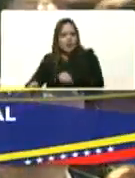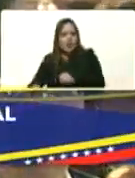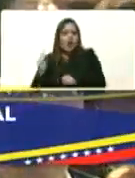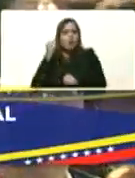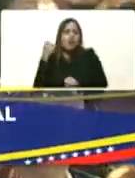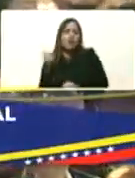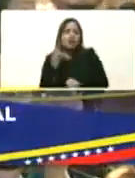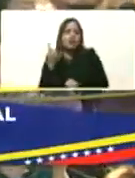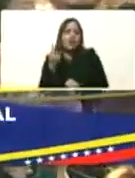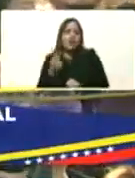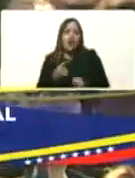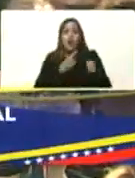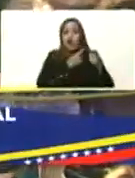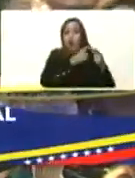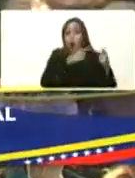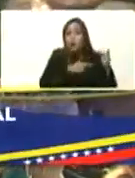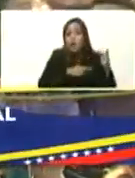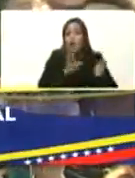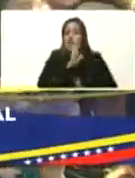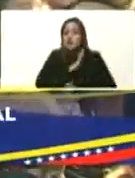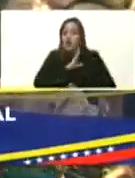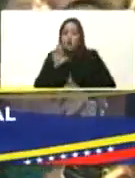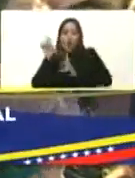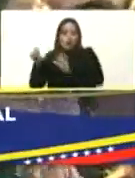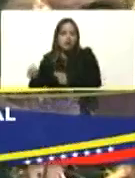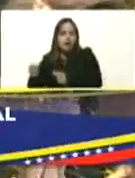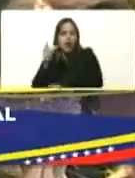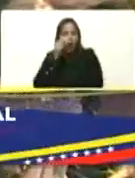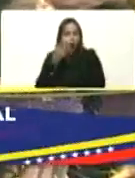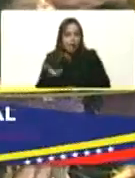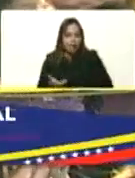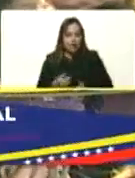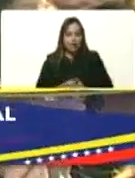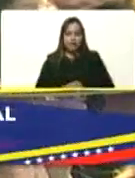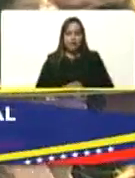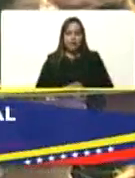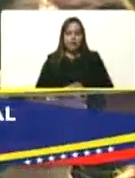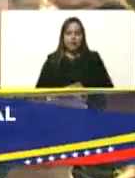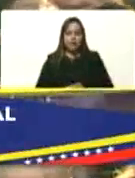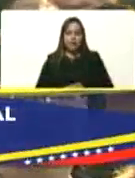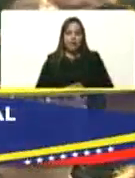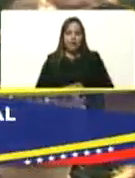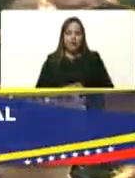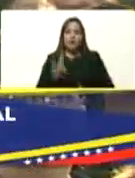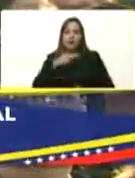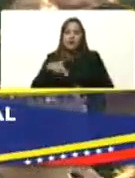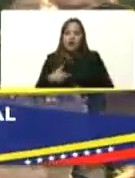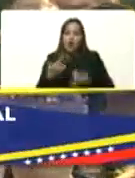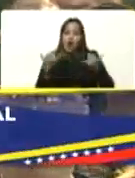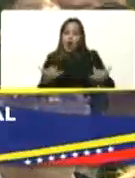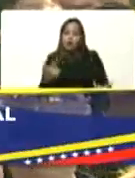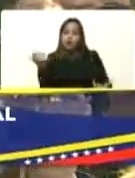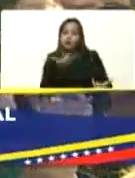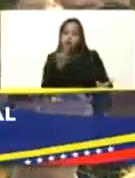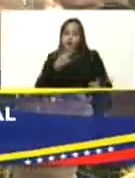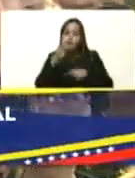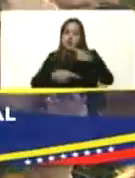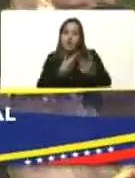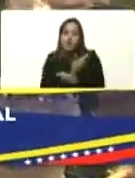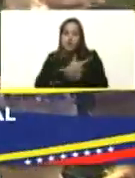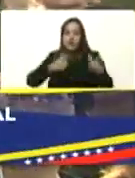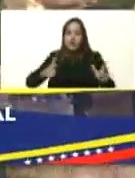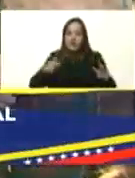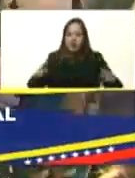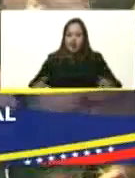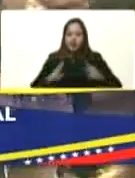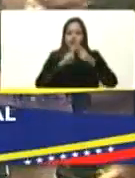solo cosas y propiedades. Somos parte de un proceso de liberación en el que nos encontramos en